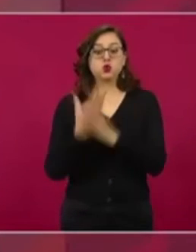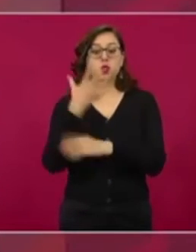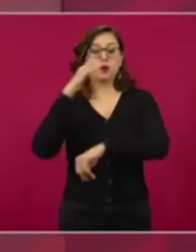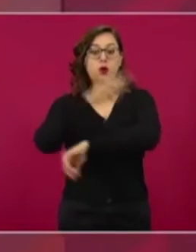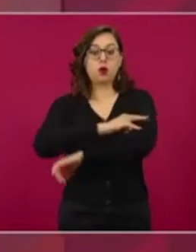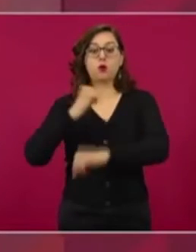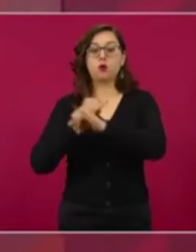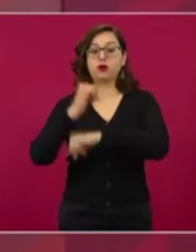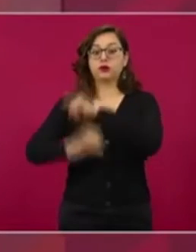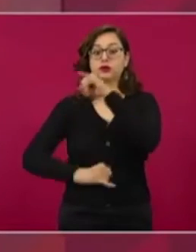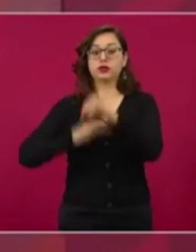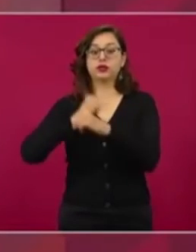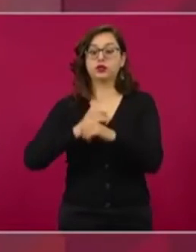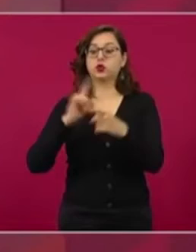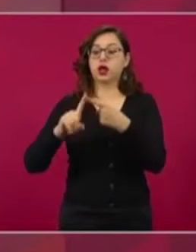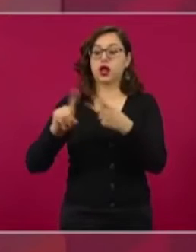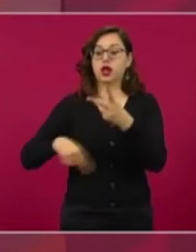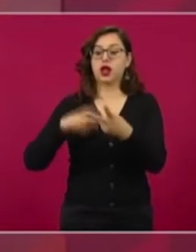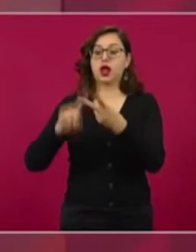el tren,